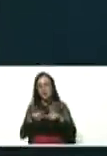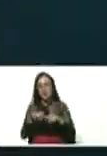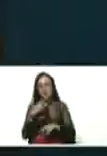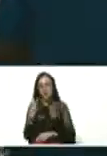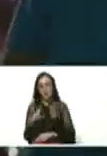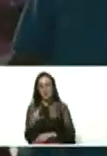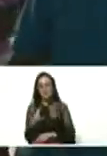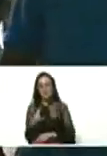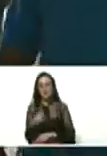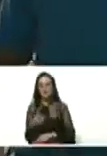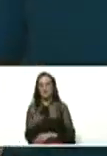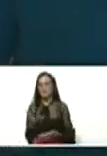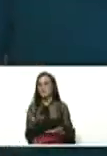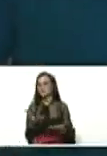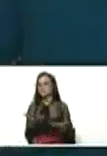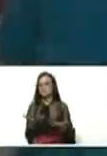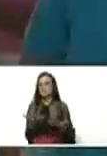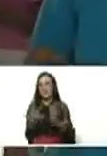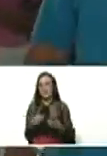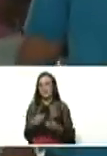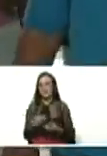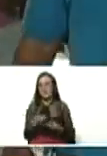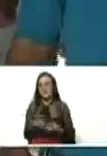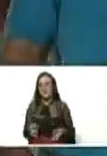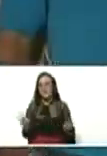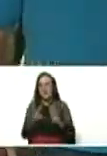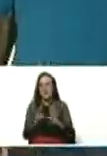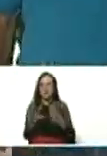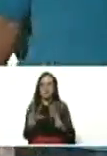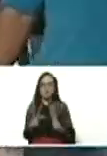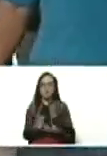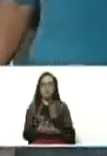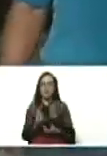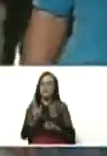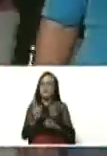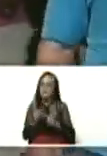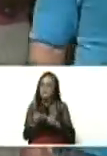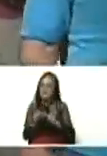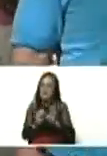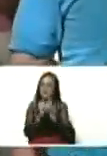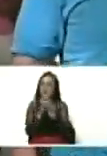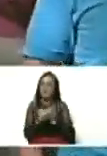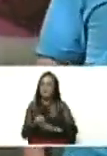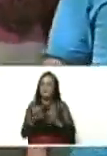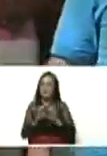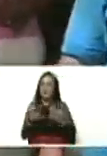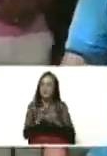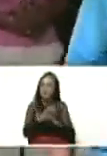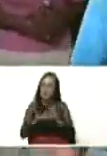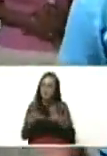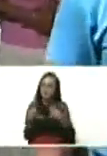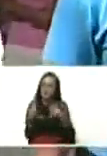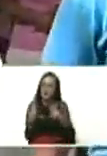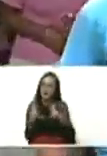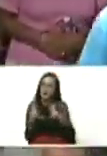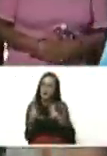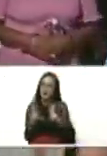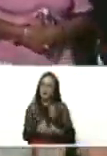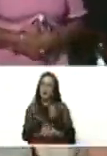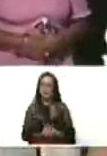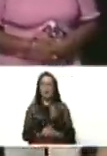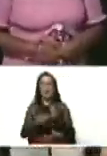adolescentes, eso no tiene precio. Tenemos que seguir en la transformación de nuestra educación, una educación gratuita de calidad. Y eso